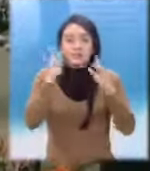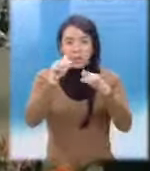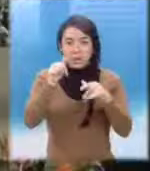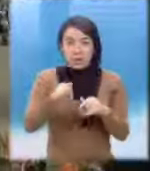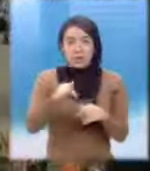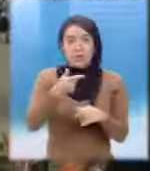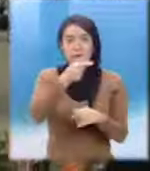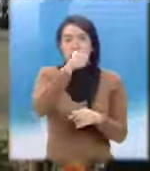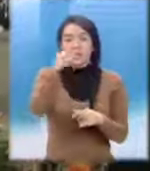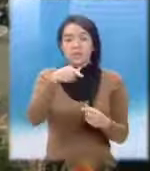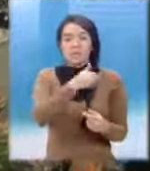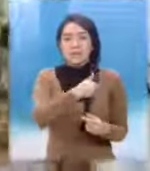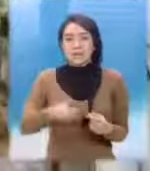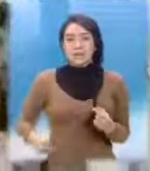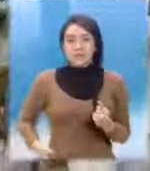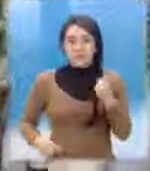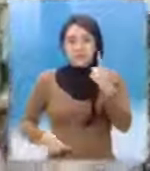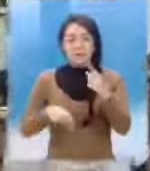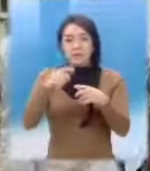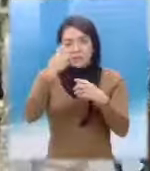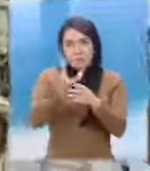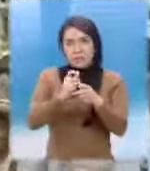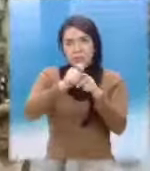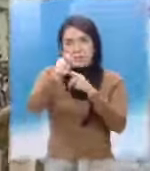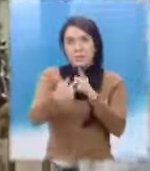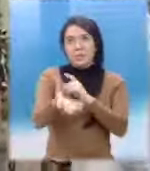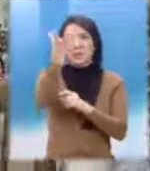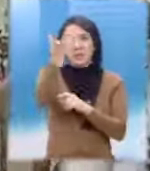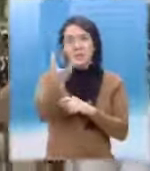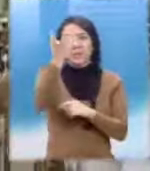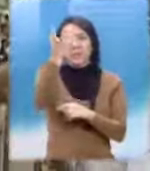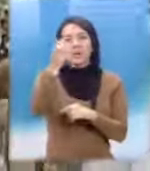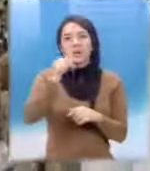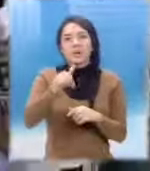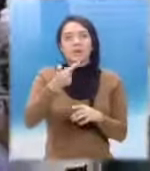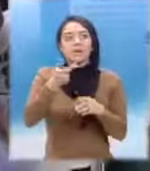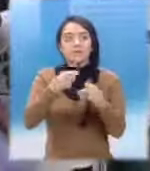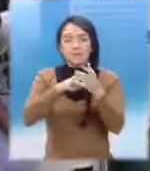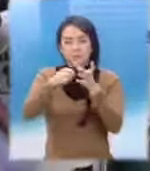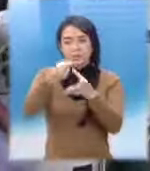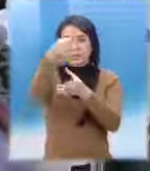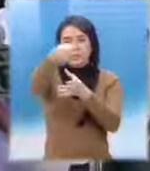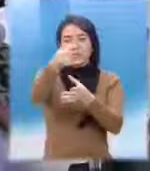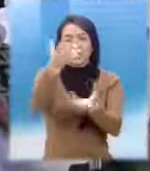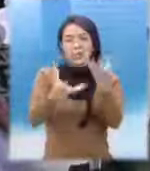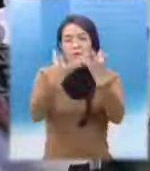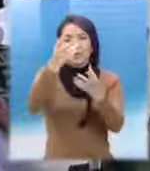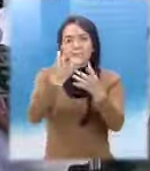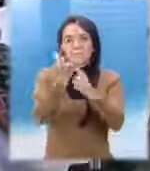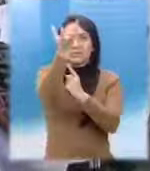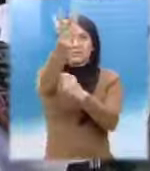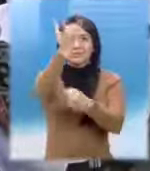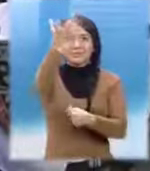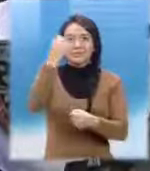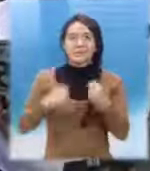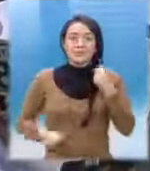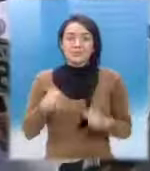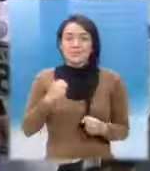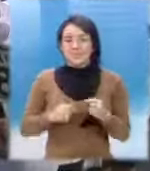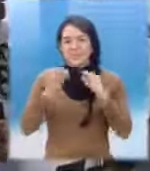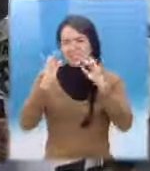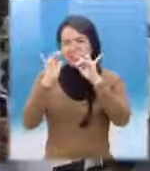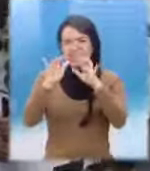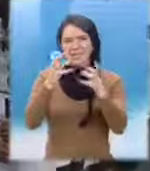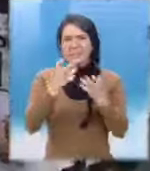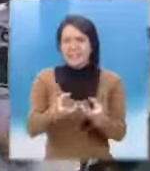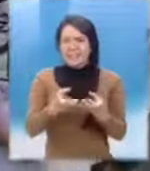Pérez Molina y Roxana Valdetti encendieron la llama que recorrería la nación llevando las antorchas a las comunidades del país.